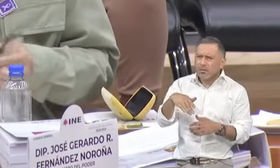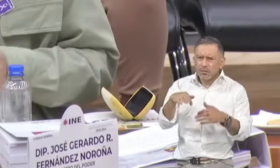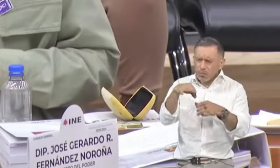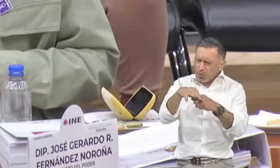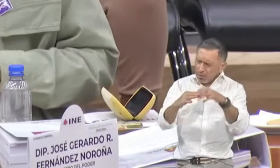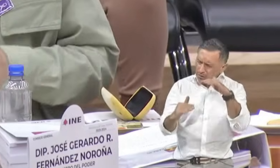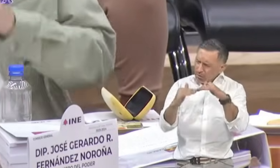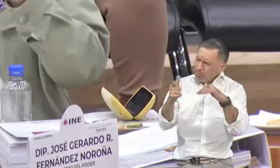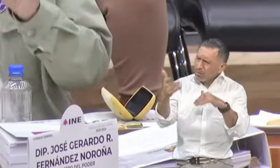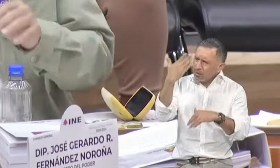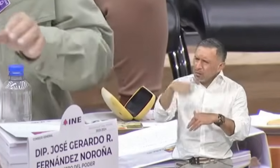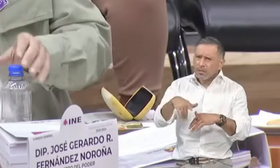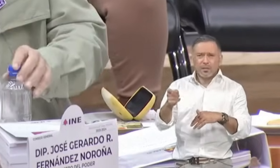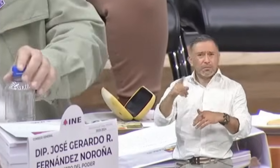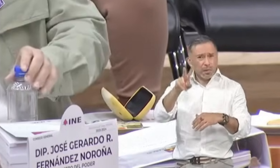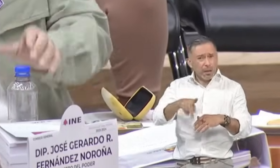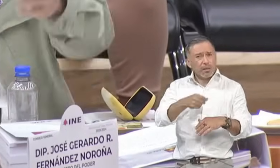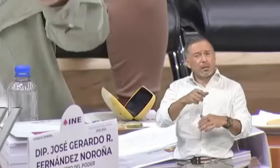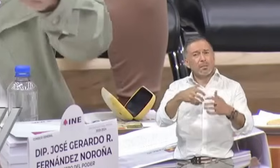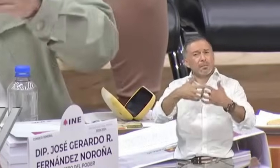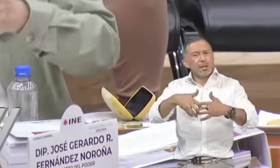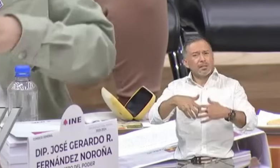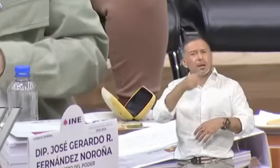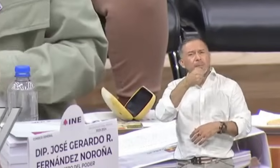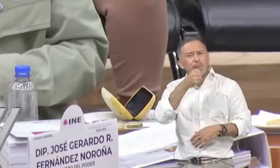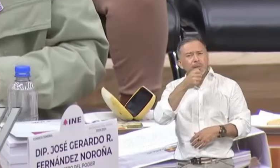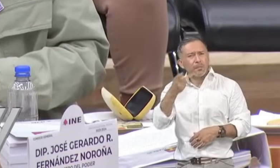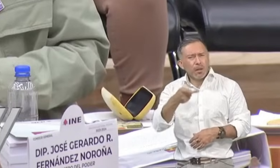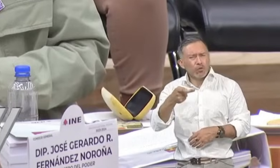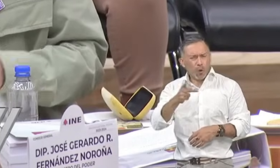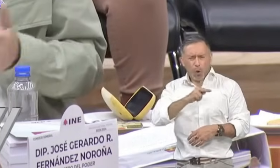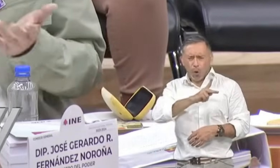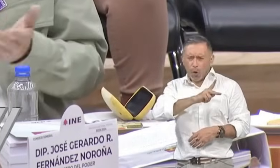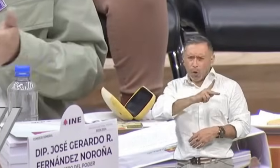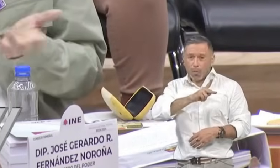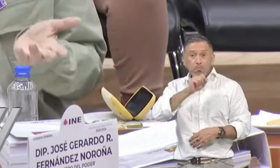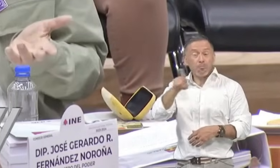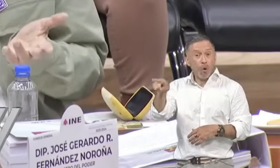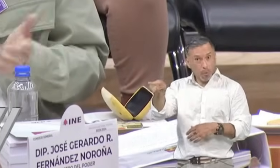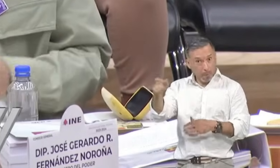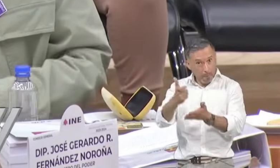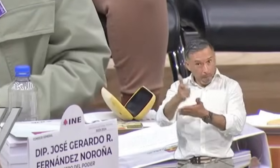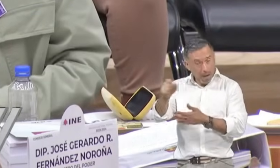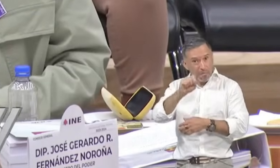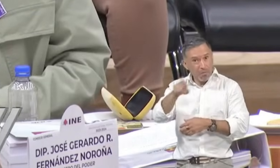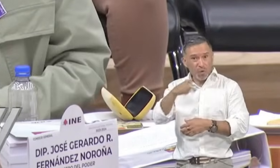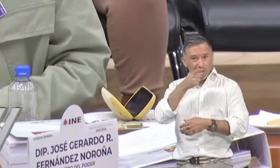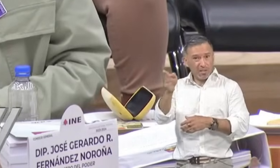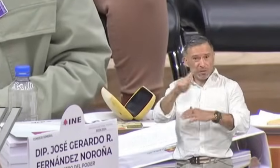las encuestas, todas, hasta las que pagan ustedes, les dicen que van en el hoyo y